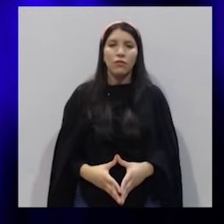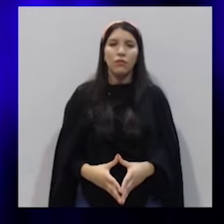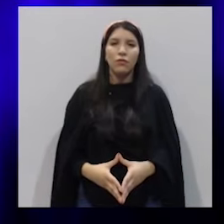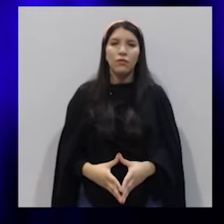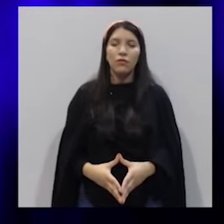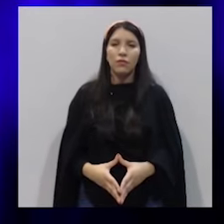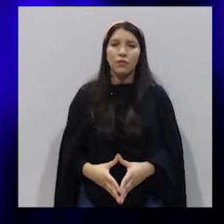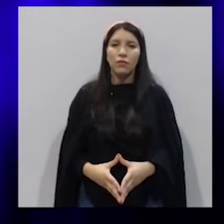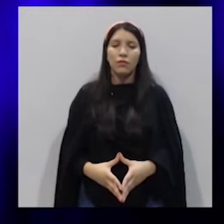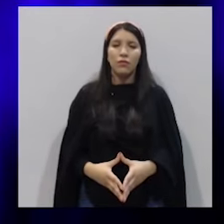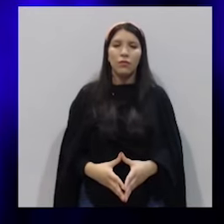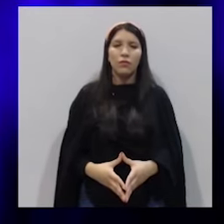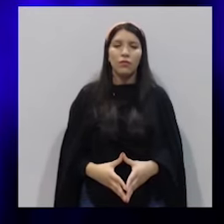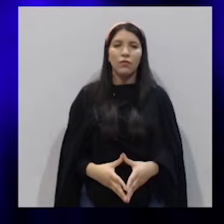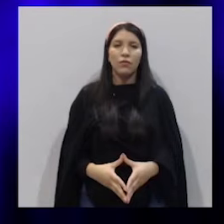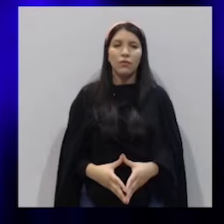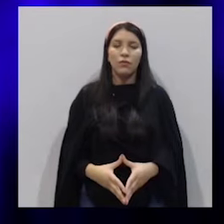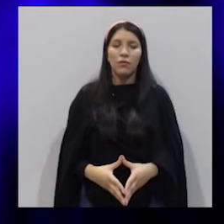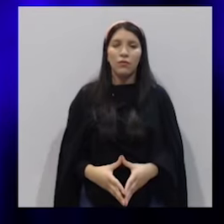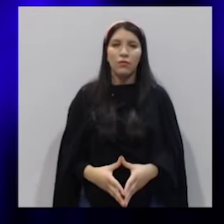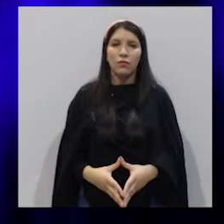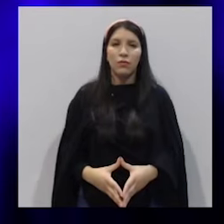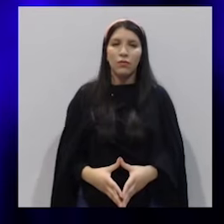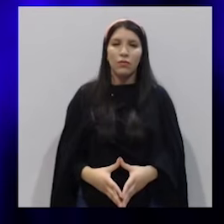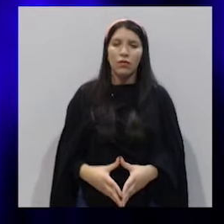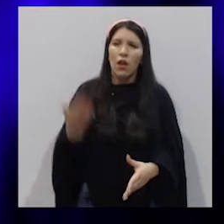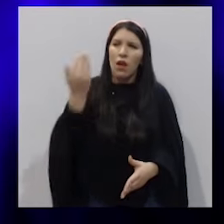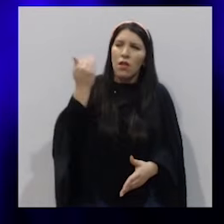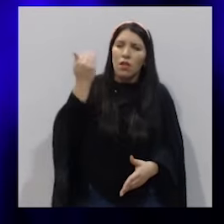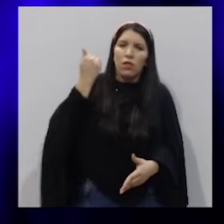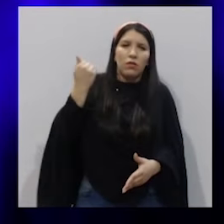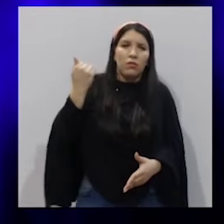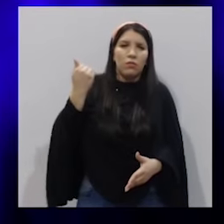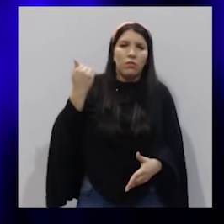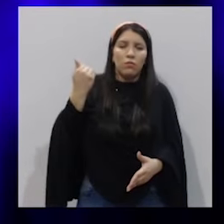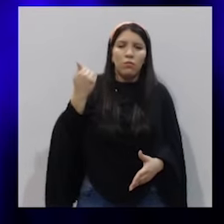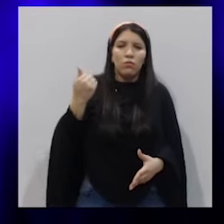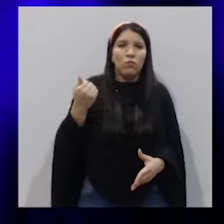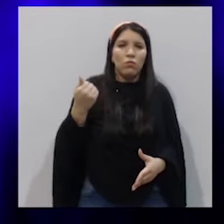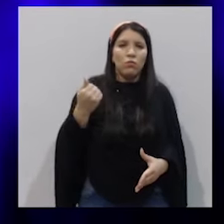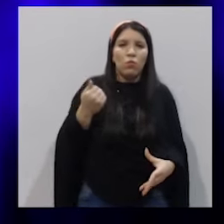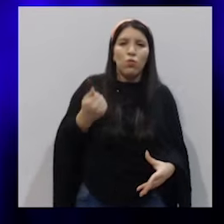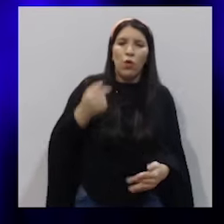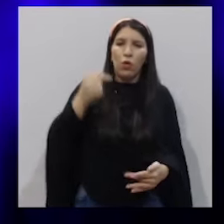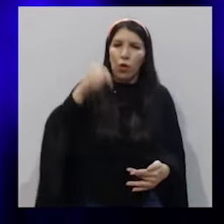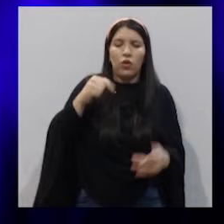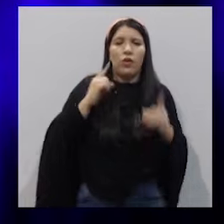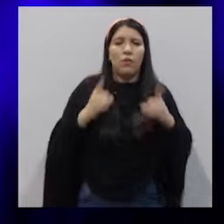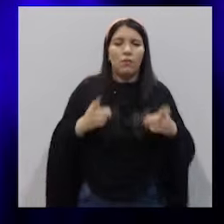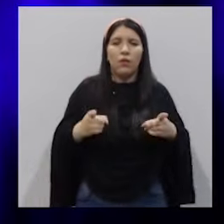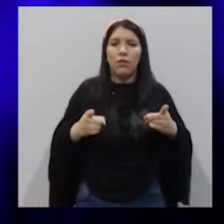sigue siendo exactamente lo mismo y debemos crecer debemos desarrollarnos